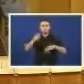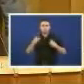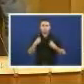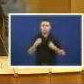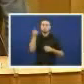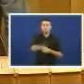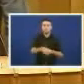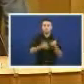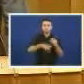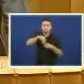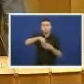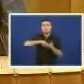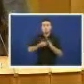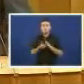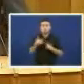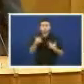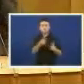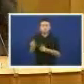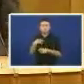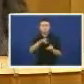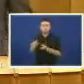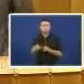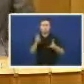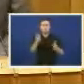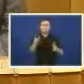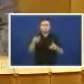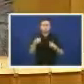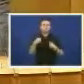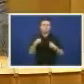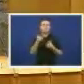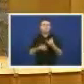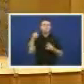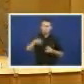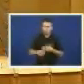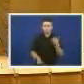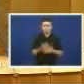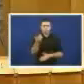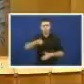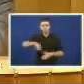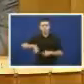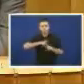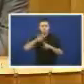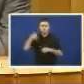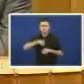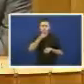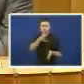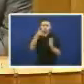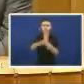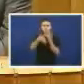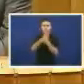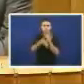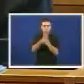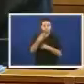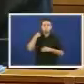desenvolvemento do plan sectorial galego de solo residencial do que diu conta hoxe a mañá o presidente da xunta para eso e para